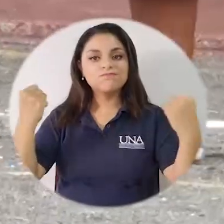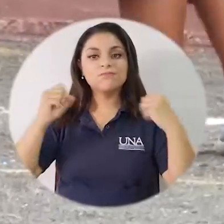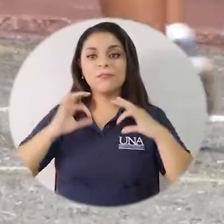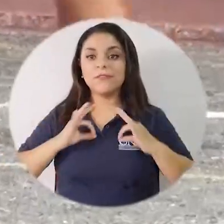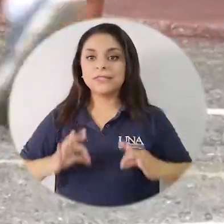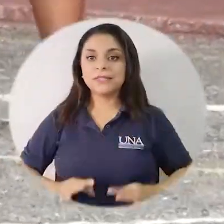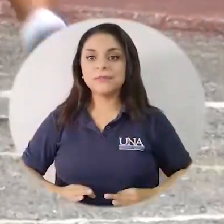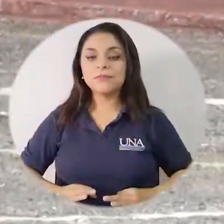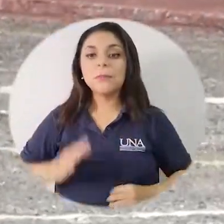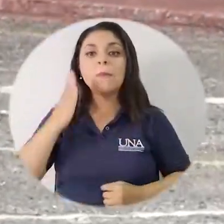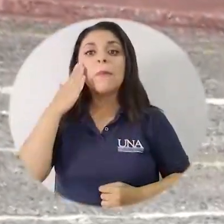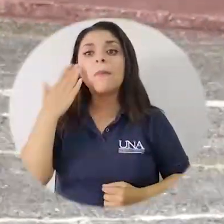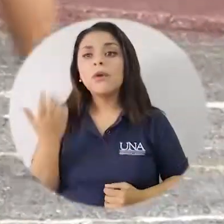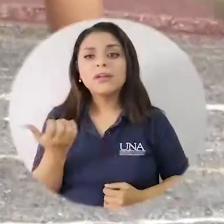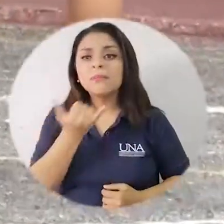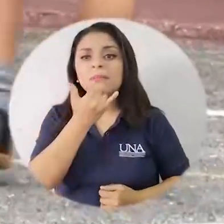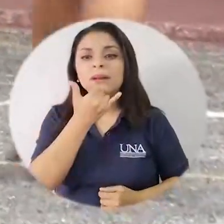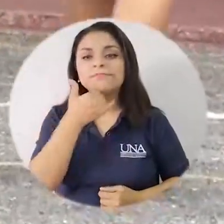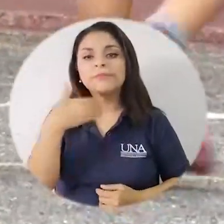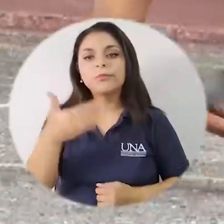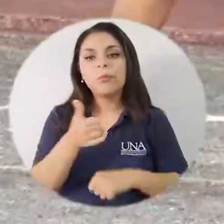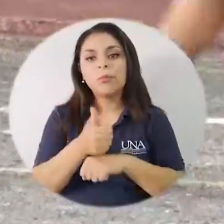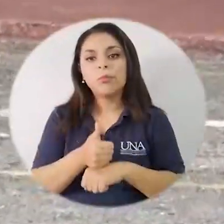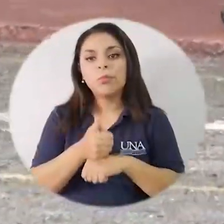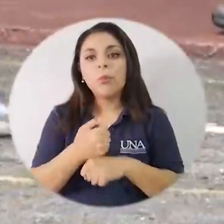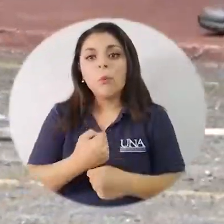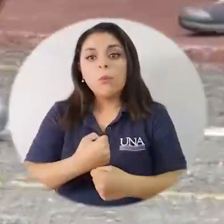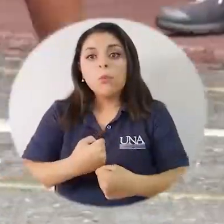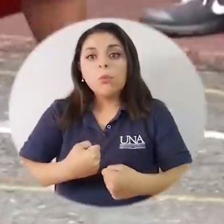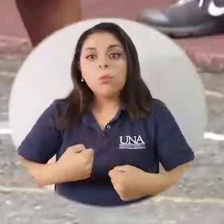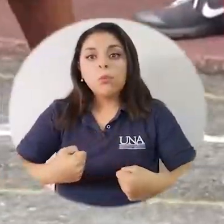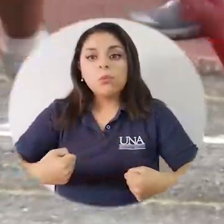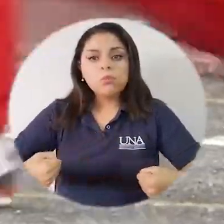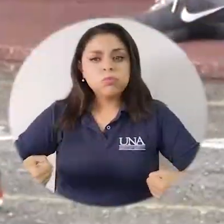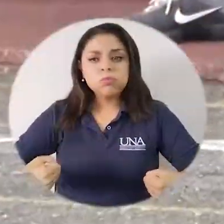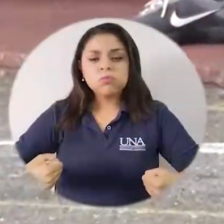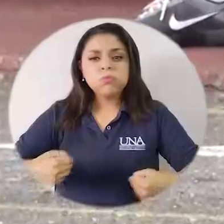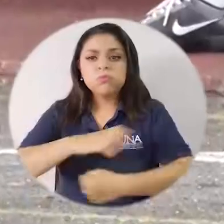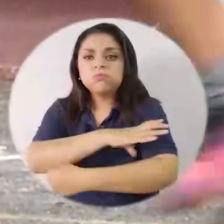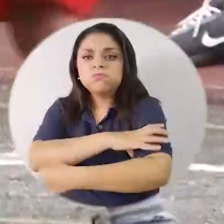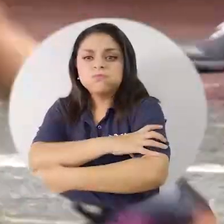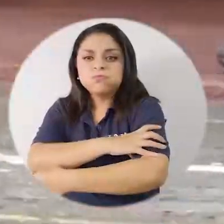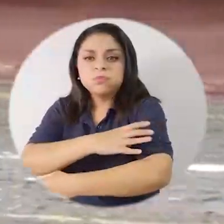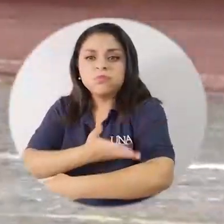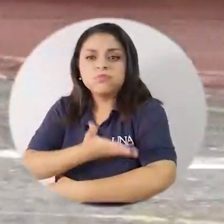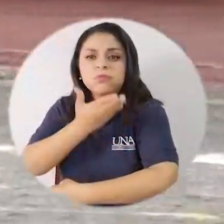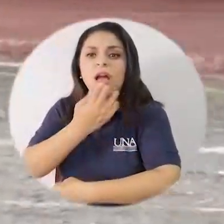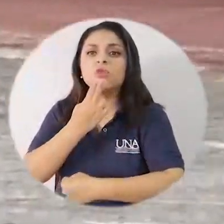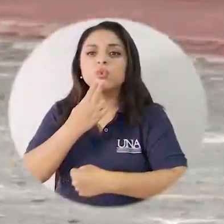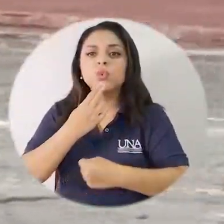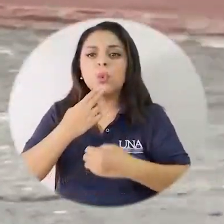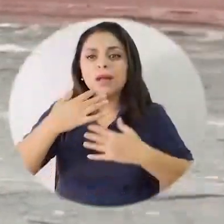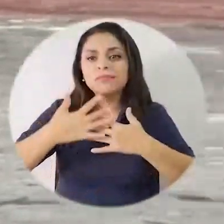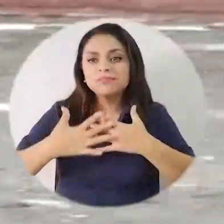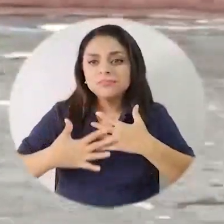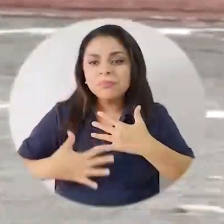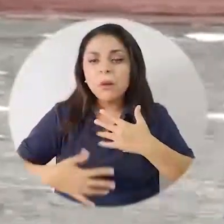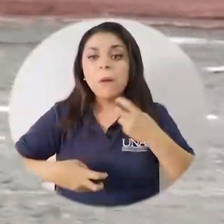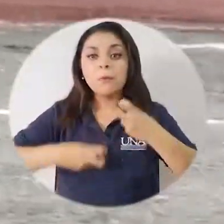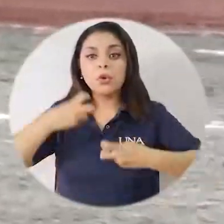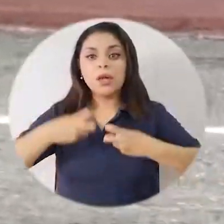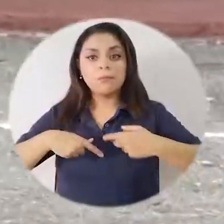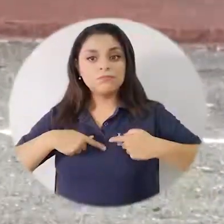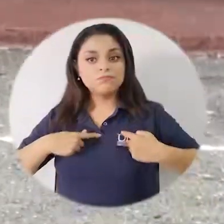llega el sedentarismo, el sobrepeso, la obesidad, la hipertensión, la diabetes, los problemas